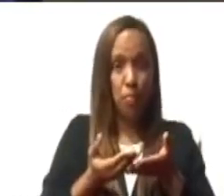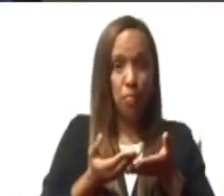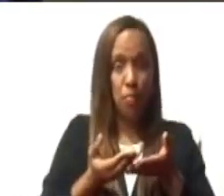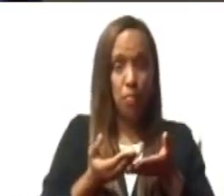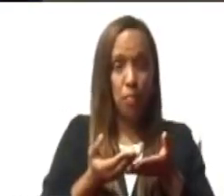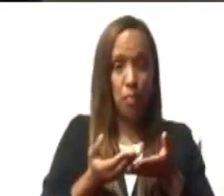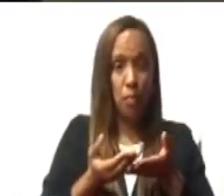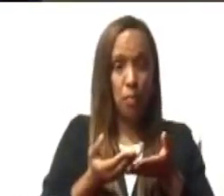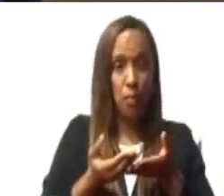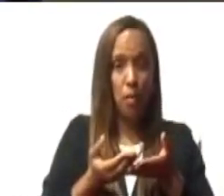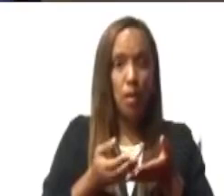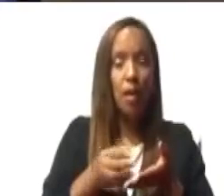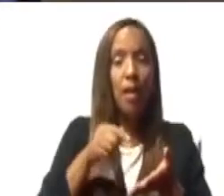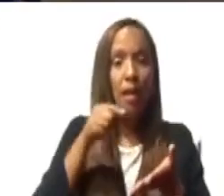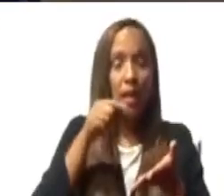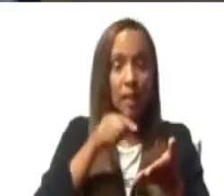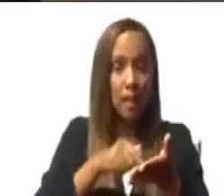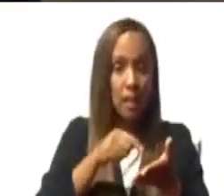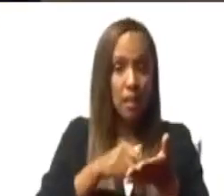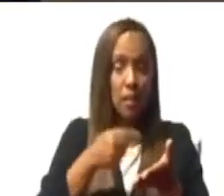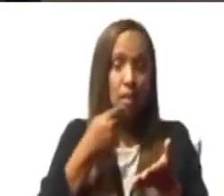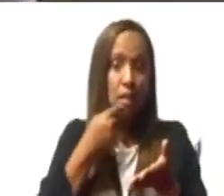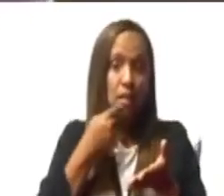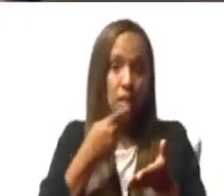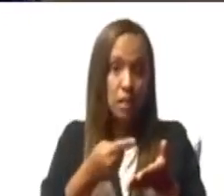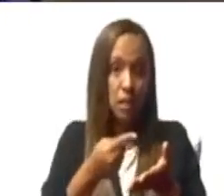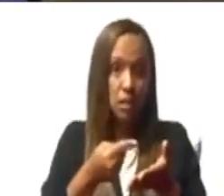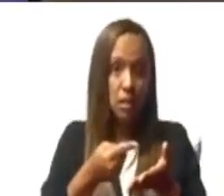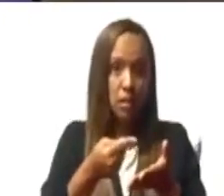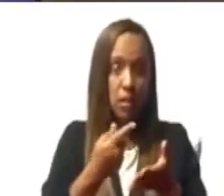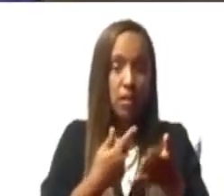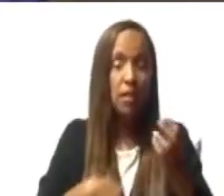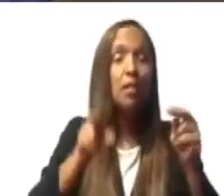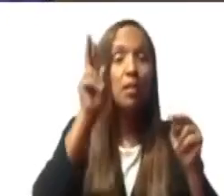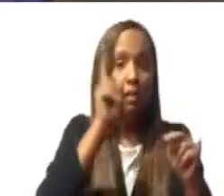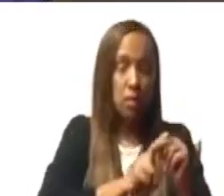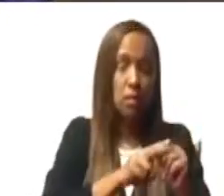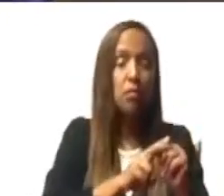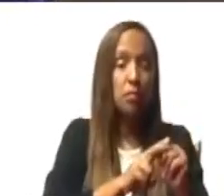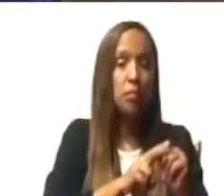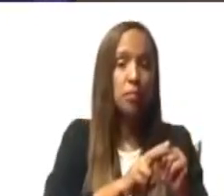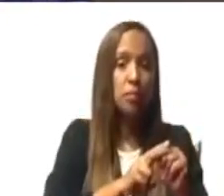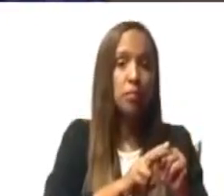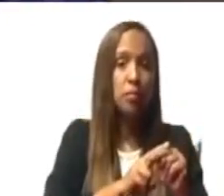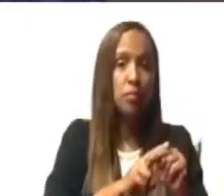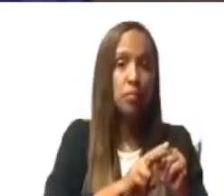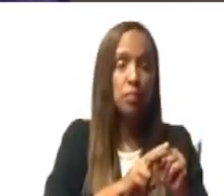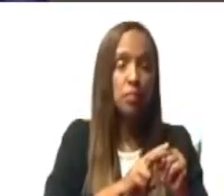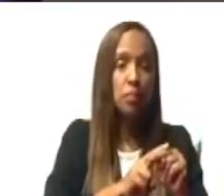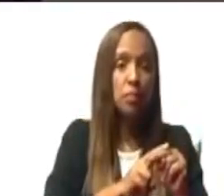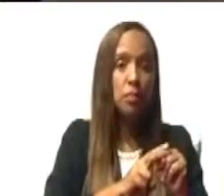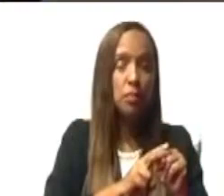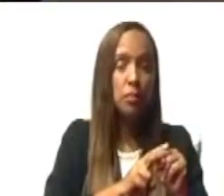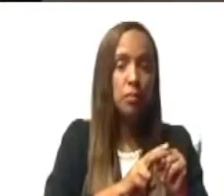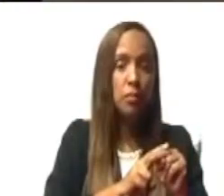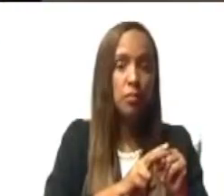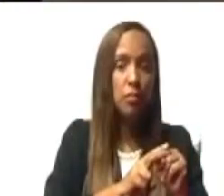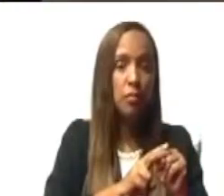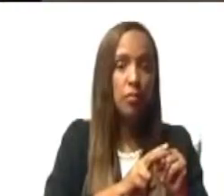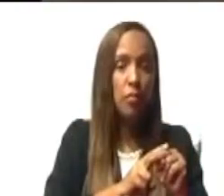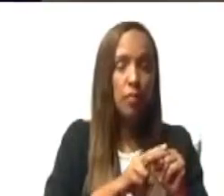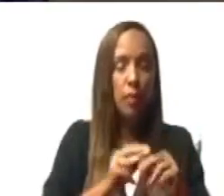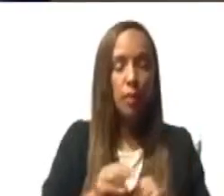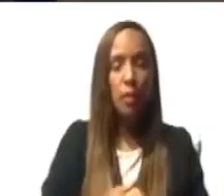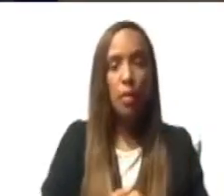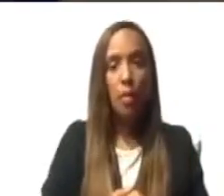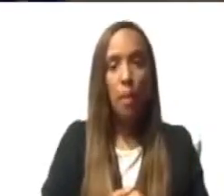decir, nos están diciendo que las estimaciones de recaudación como fuente de financiamiento, de una de